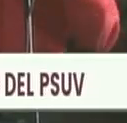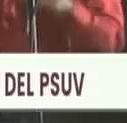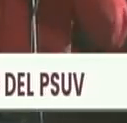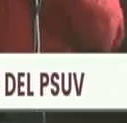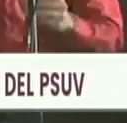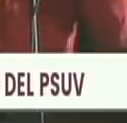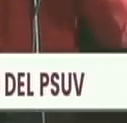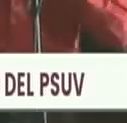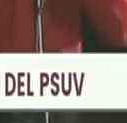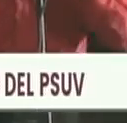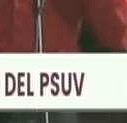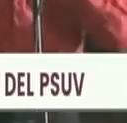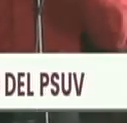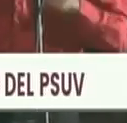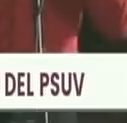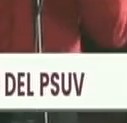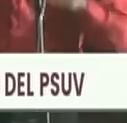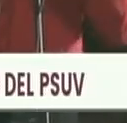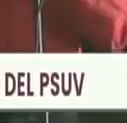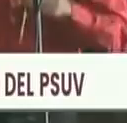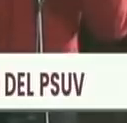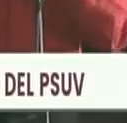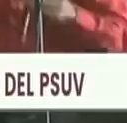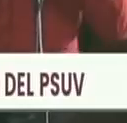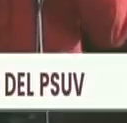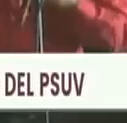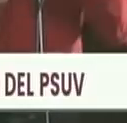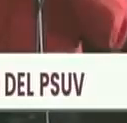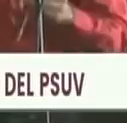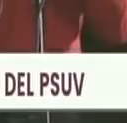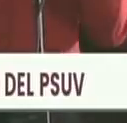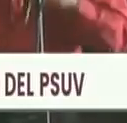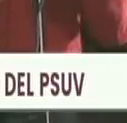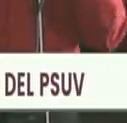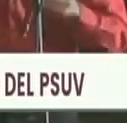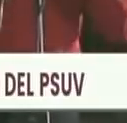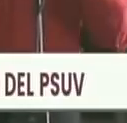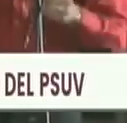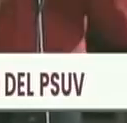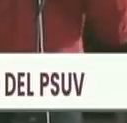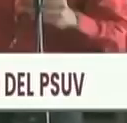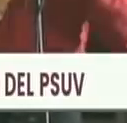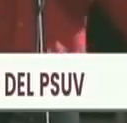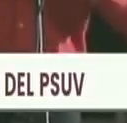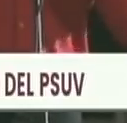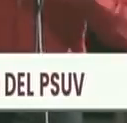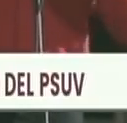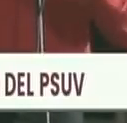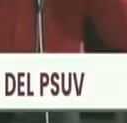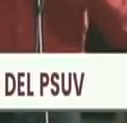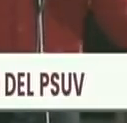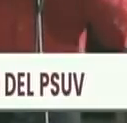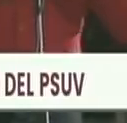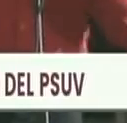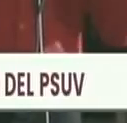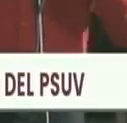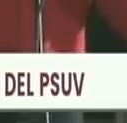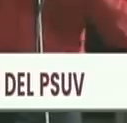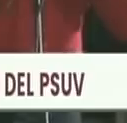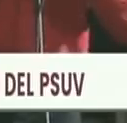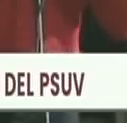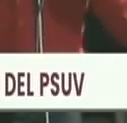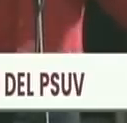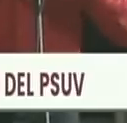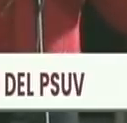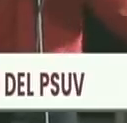Coplero del gran cajón araucano, la gente dice que ya no salen más cantaclaros,